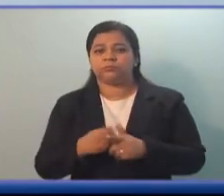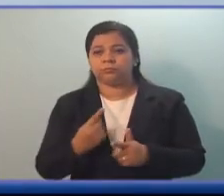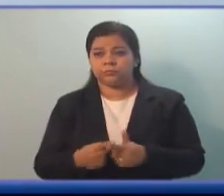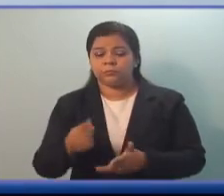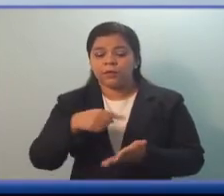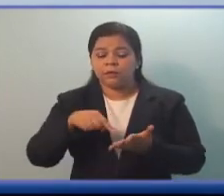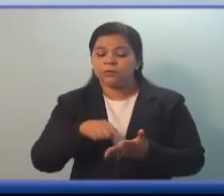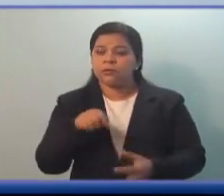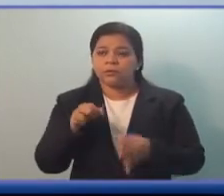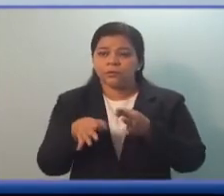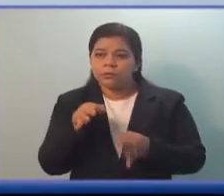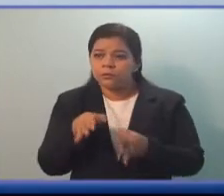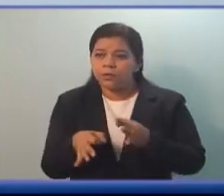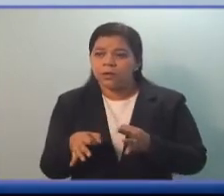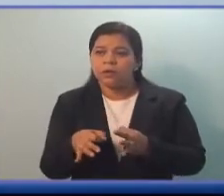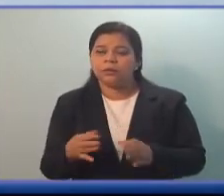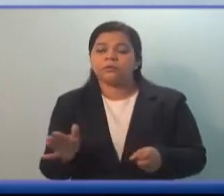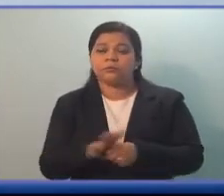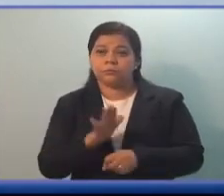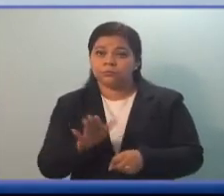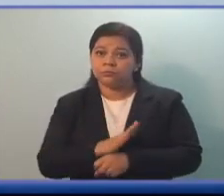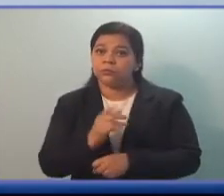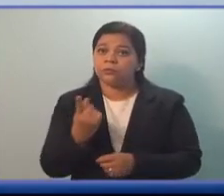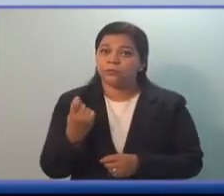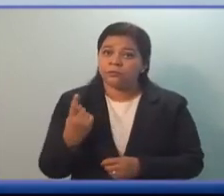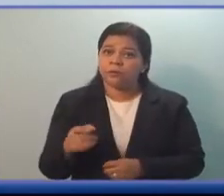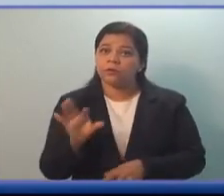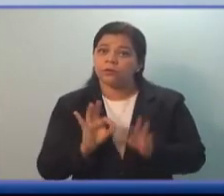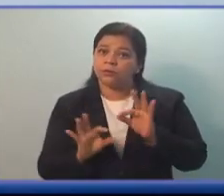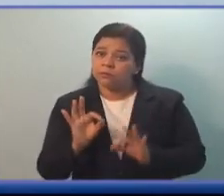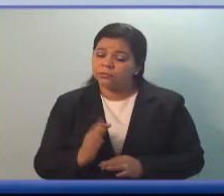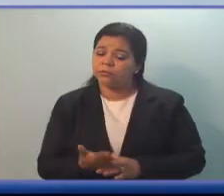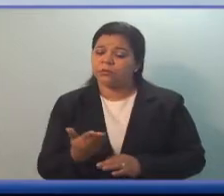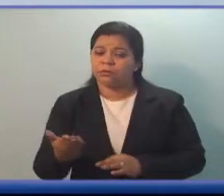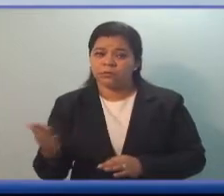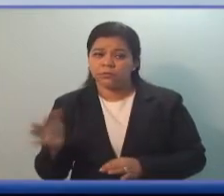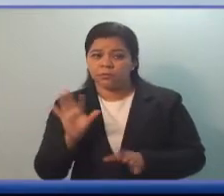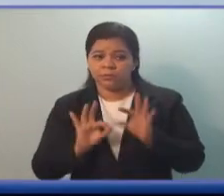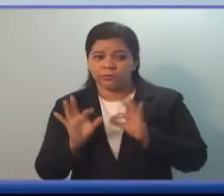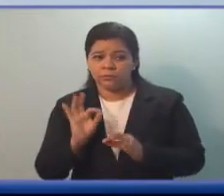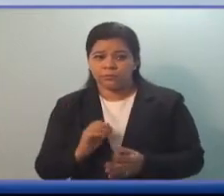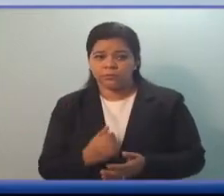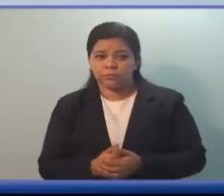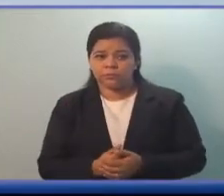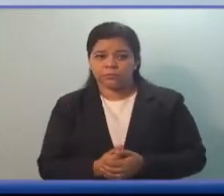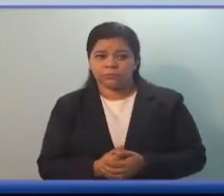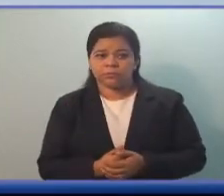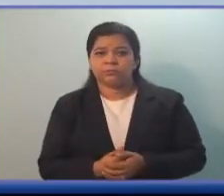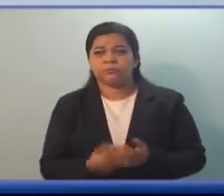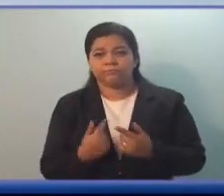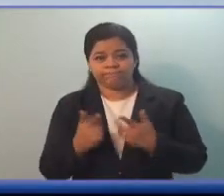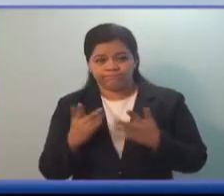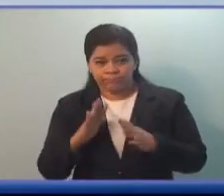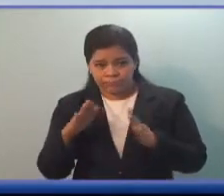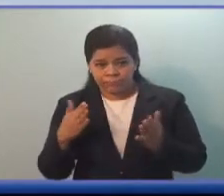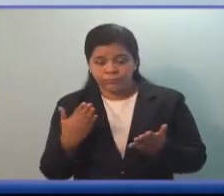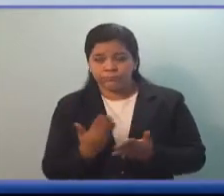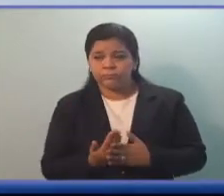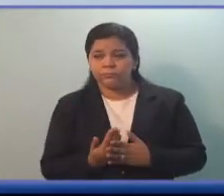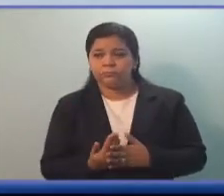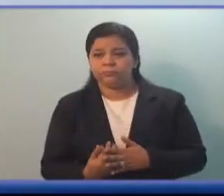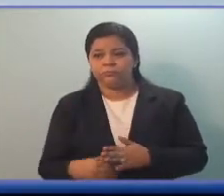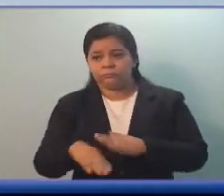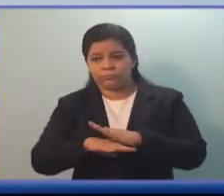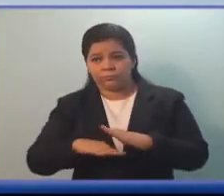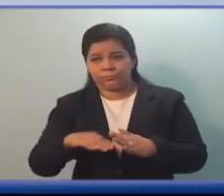judiciales integrados han estado adoleciendo de una serie de irregularidades, producto a veces de su